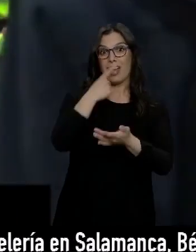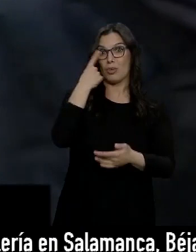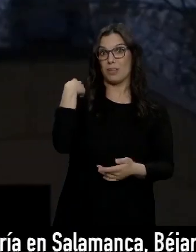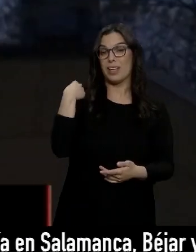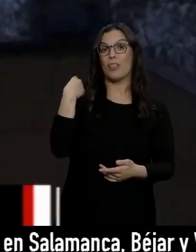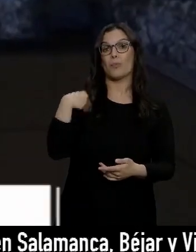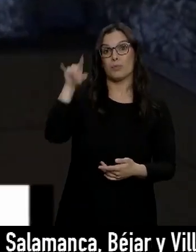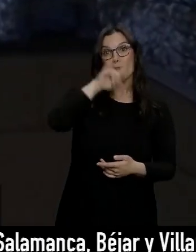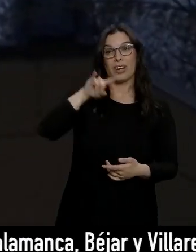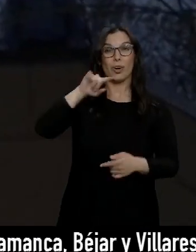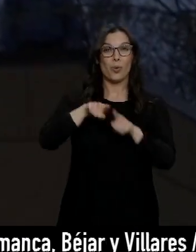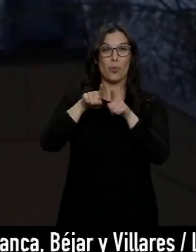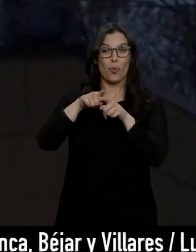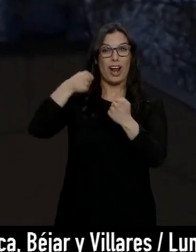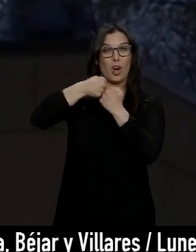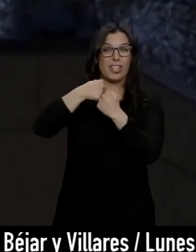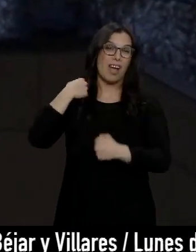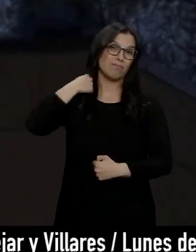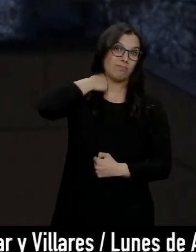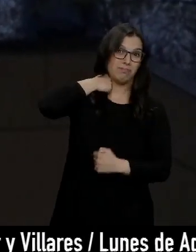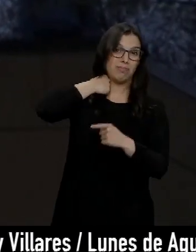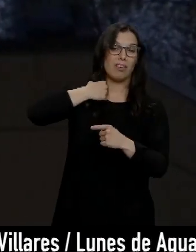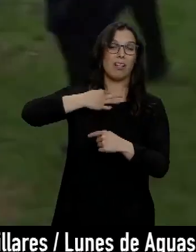año, ahogado durante una detención.